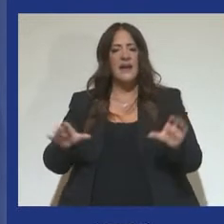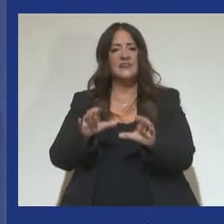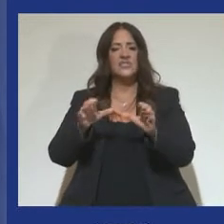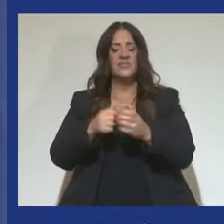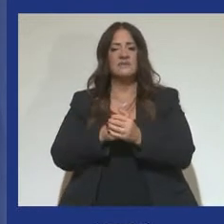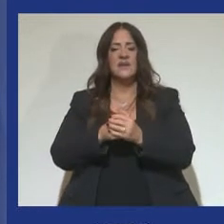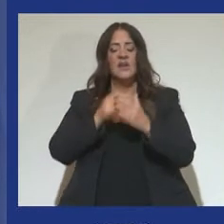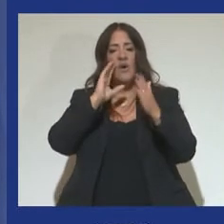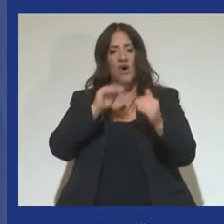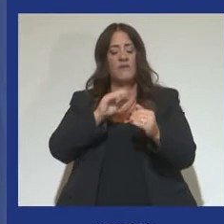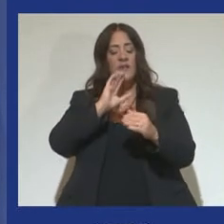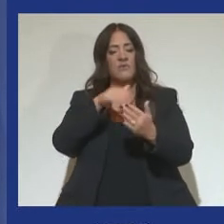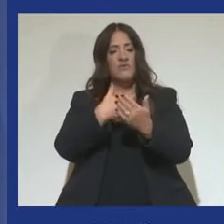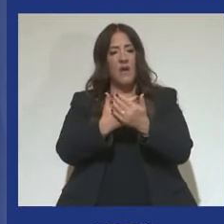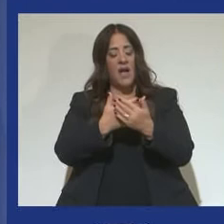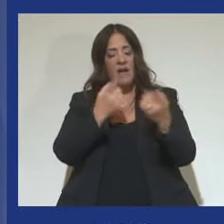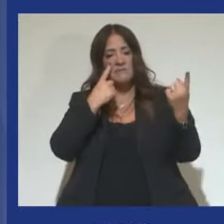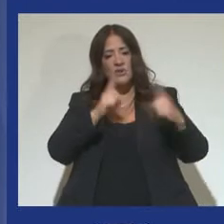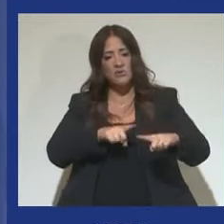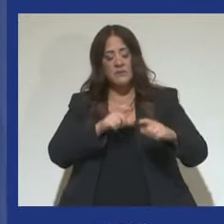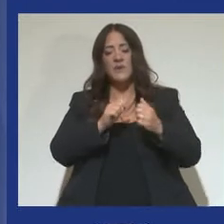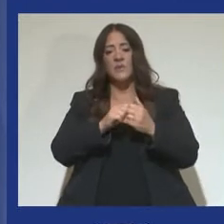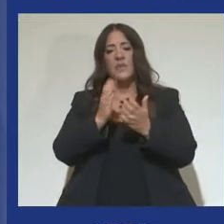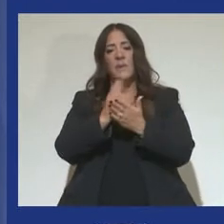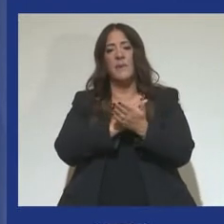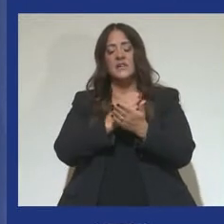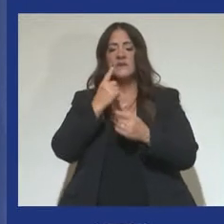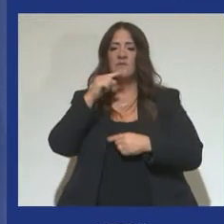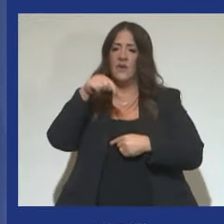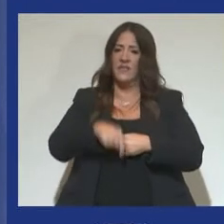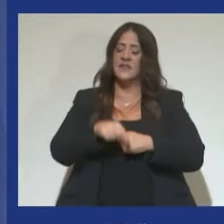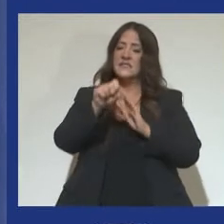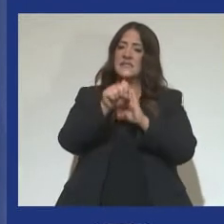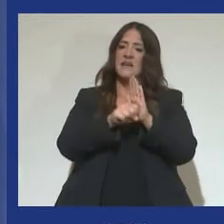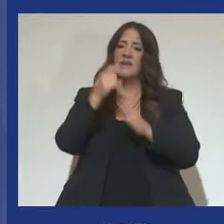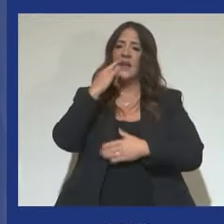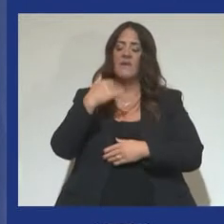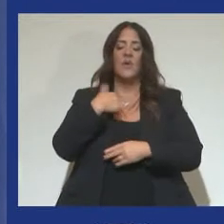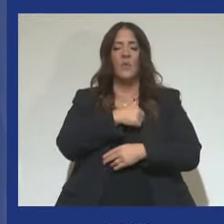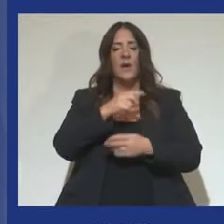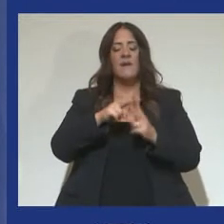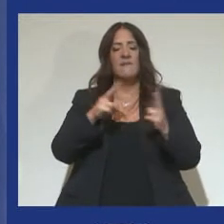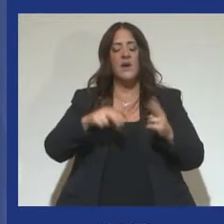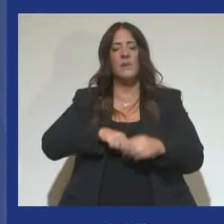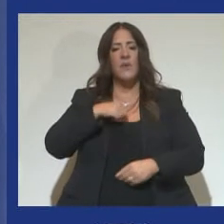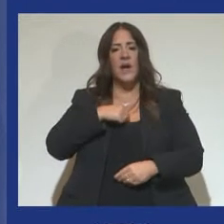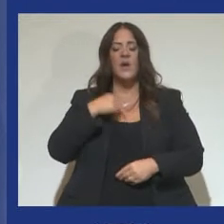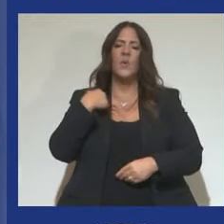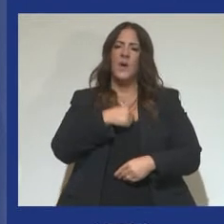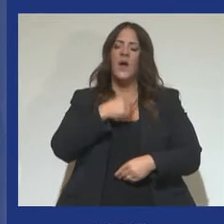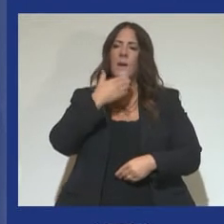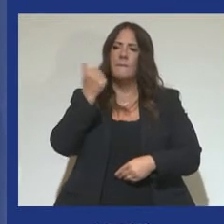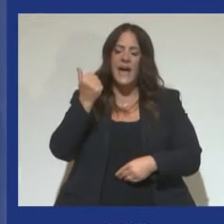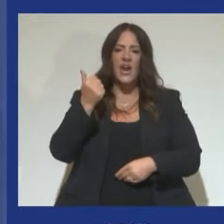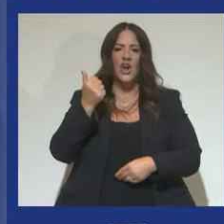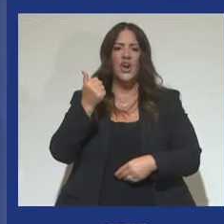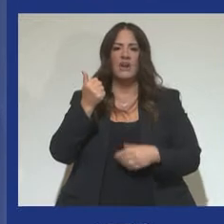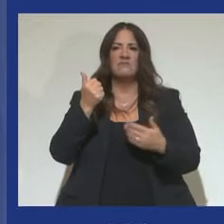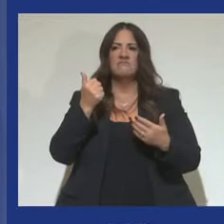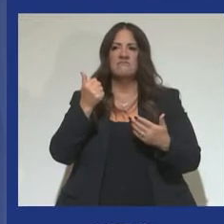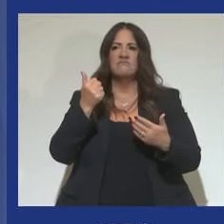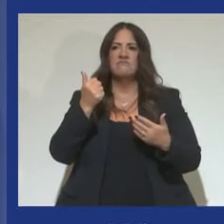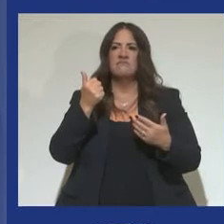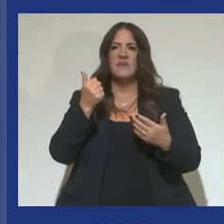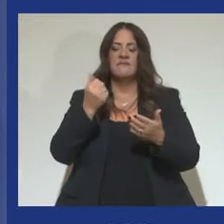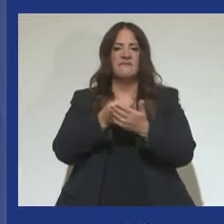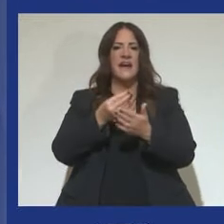inmediata y después lidiar con el presupuesto que le dará a justas justicia a este estado y no son orgullo enorgullecerá estaremos en mejor